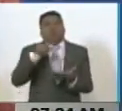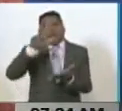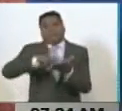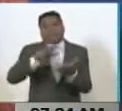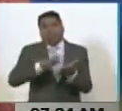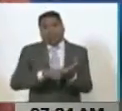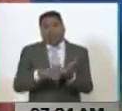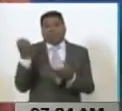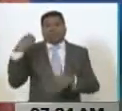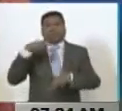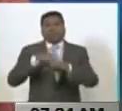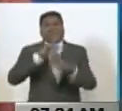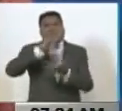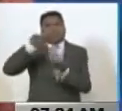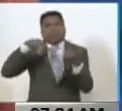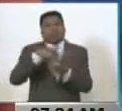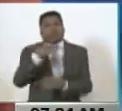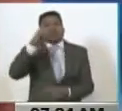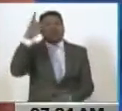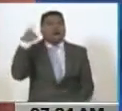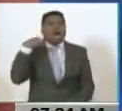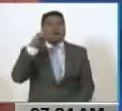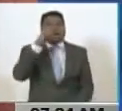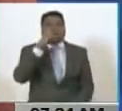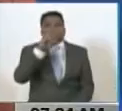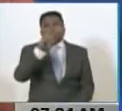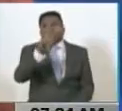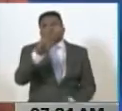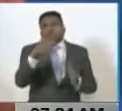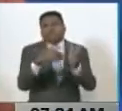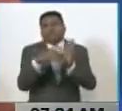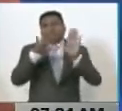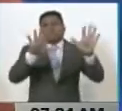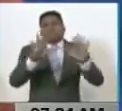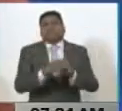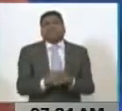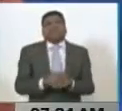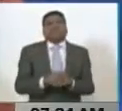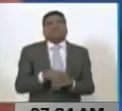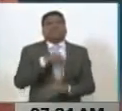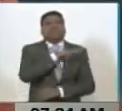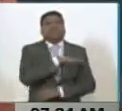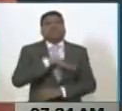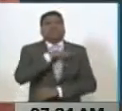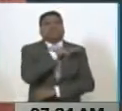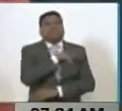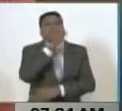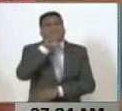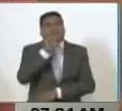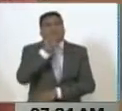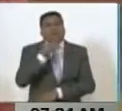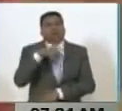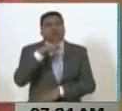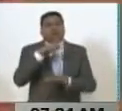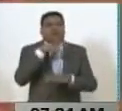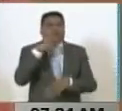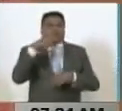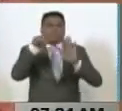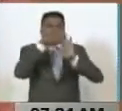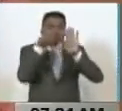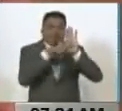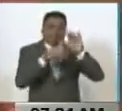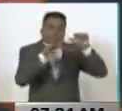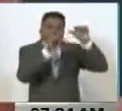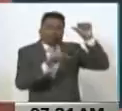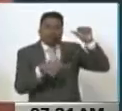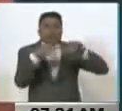la Asamblea Nacional Revolucionaria en el año 2010, y en sí, la Misión Nevado como política de Estado nos pone un paso más